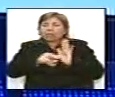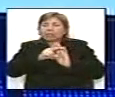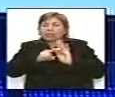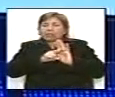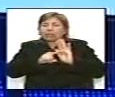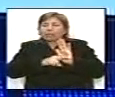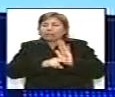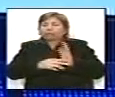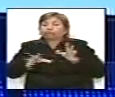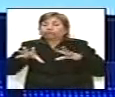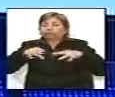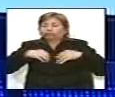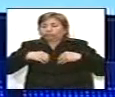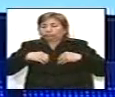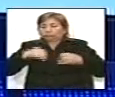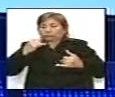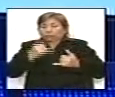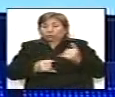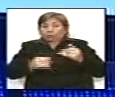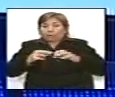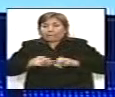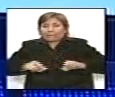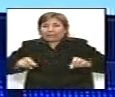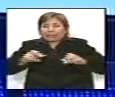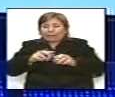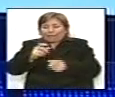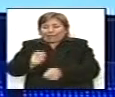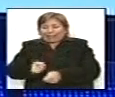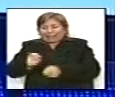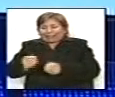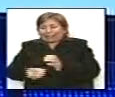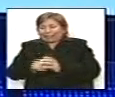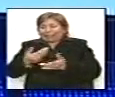promulgadas que fueron aprobadas en el último pleno agrario. Con los detalles, regresamos en breve.